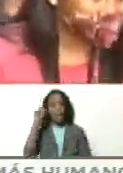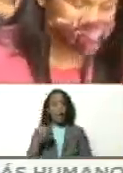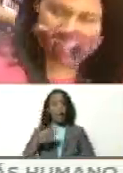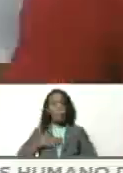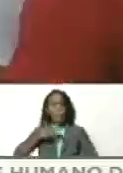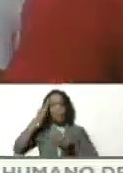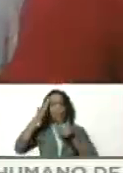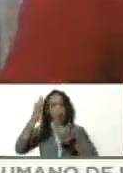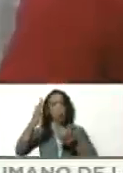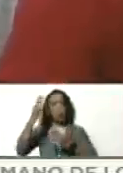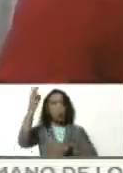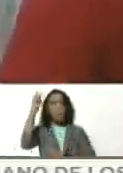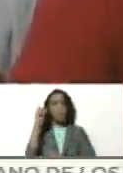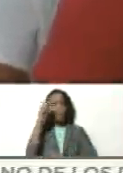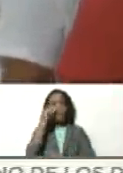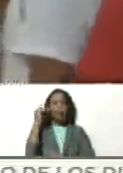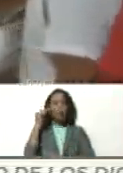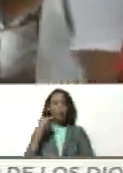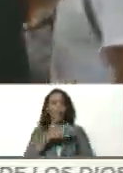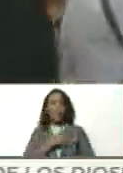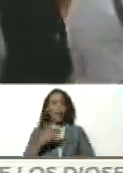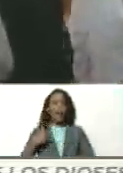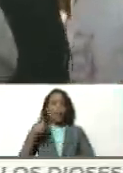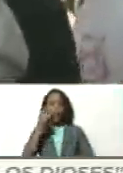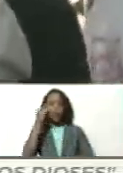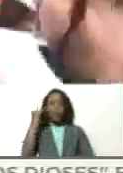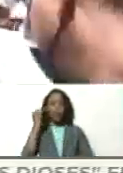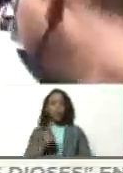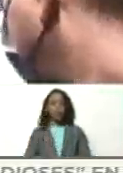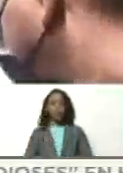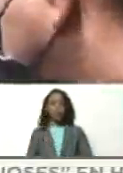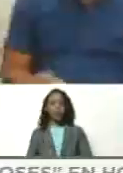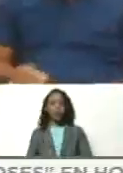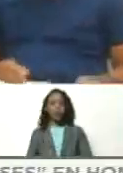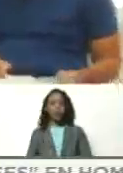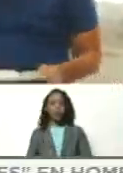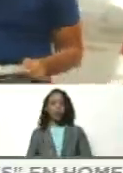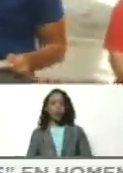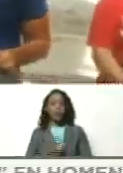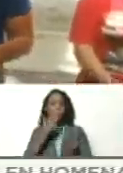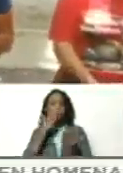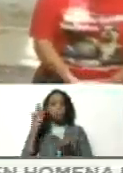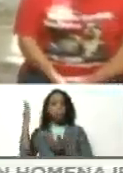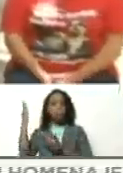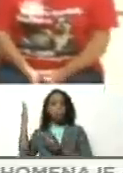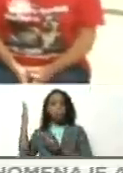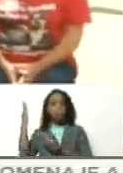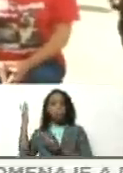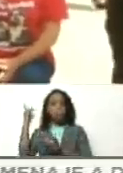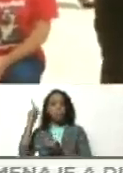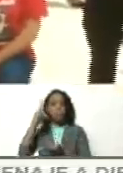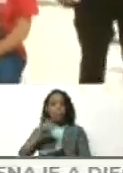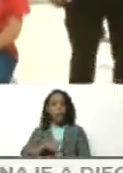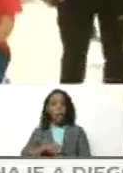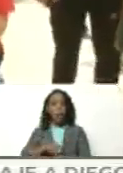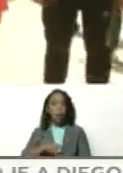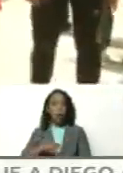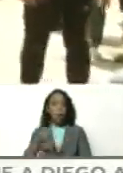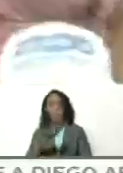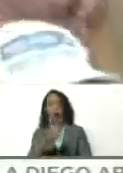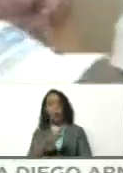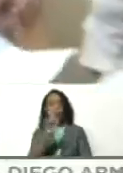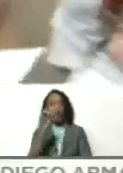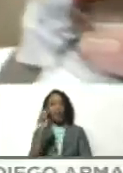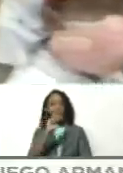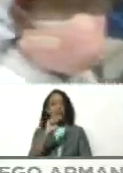los petareños y petareñas, queridos y queridas. Y fíjense ustedes, llegó más o menos hace un mes,